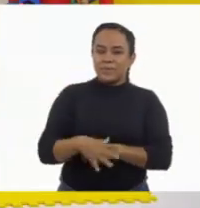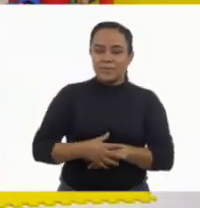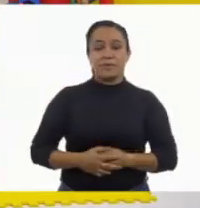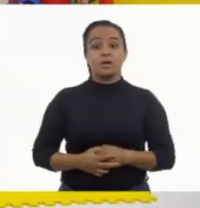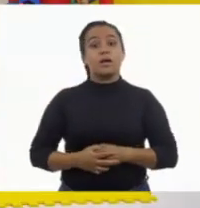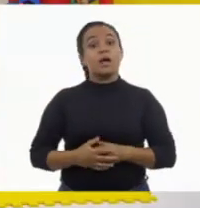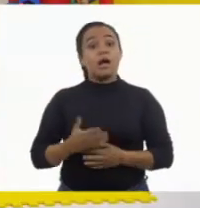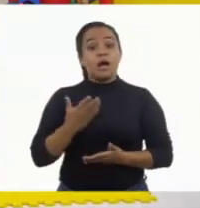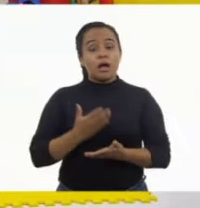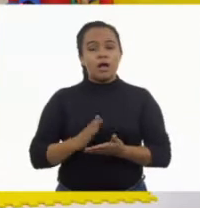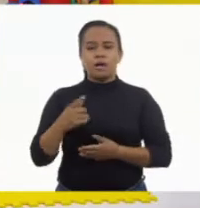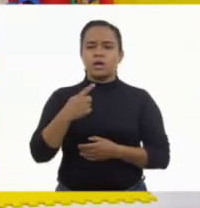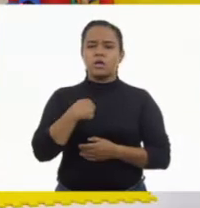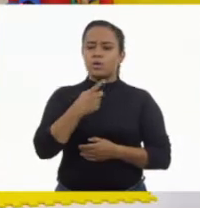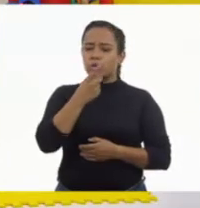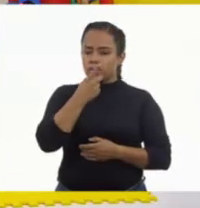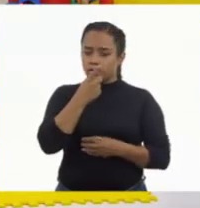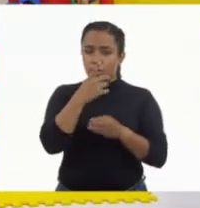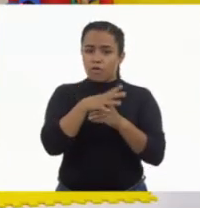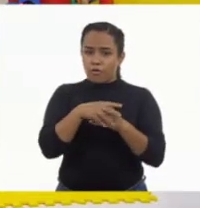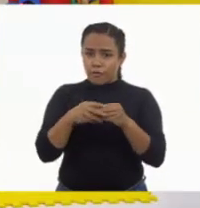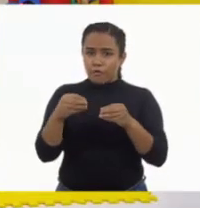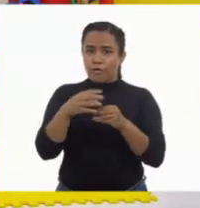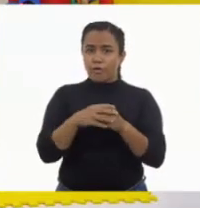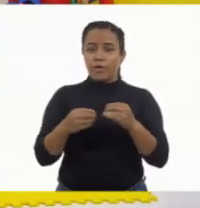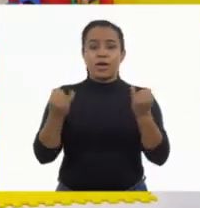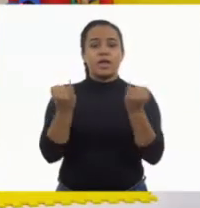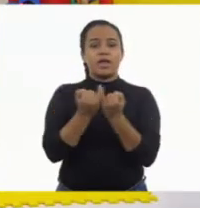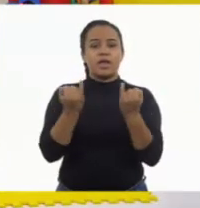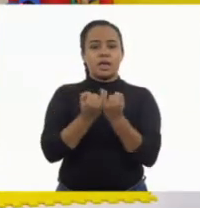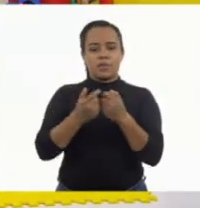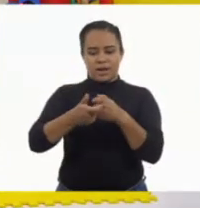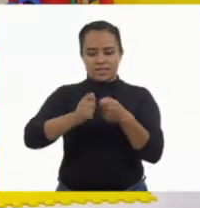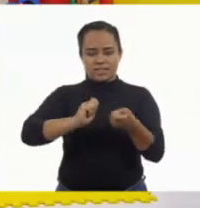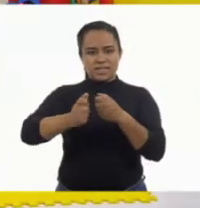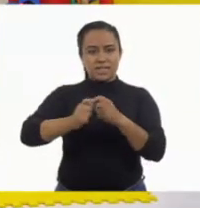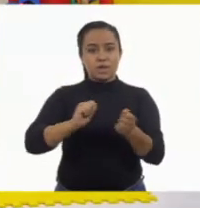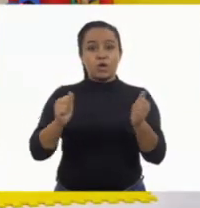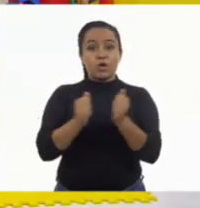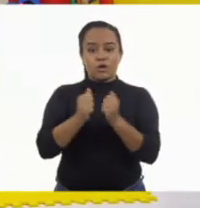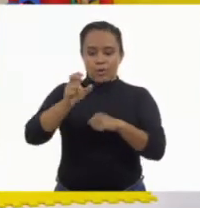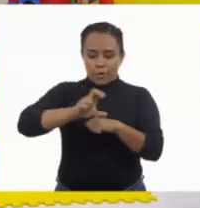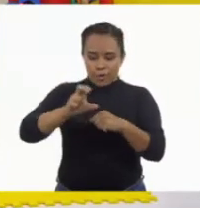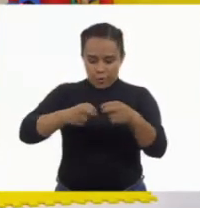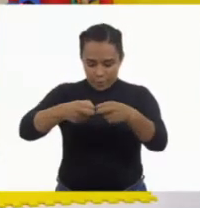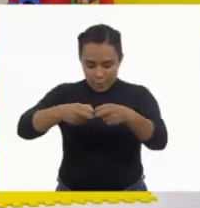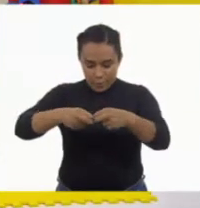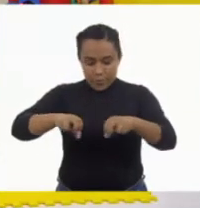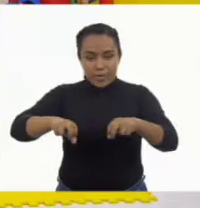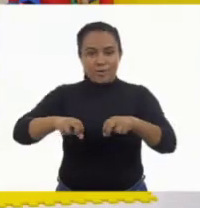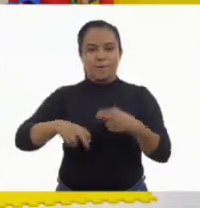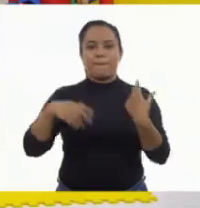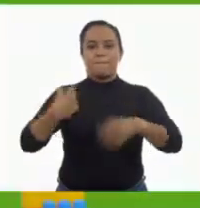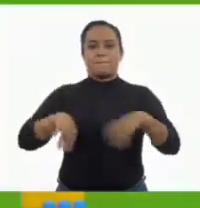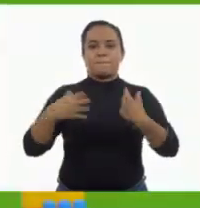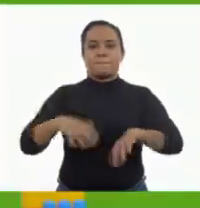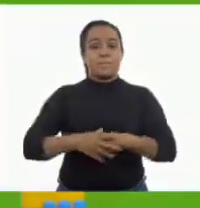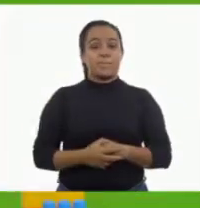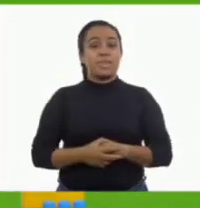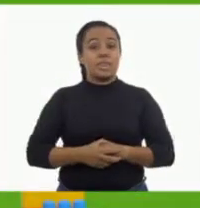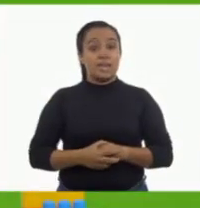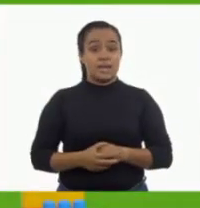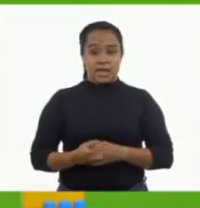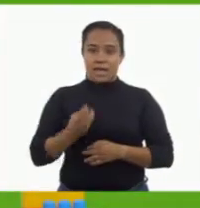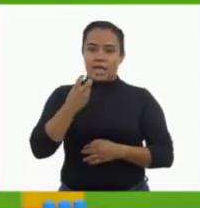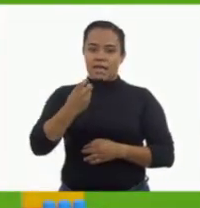Además, desayuné frutas y un poco de deliciosos chilaquiles con huevo. La cual